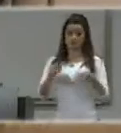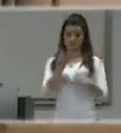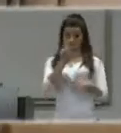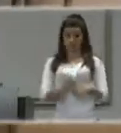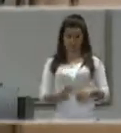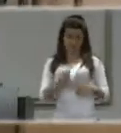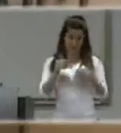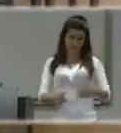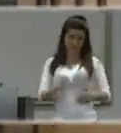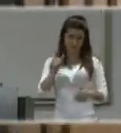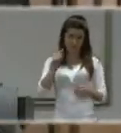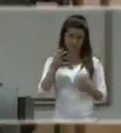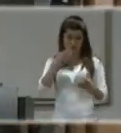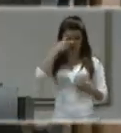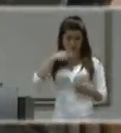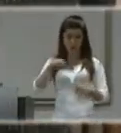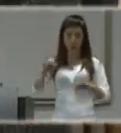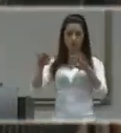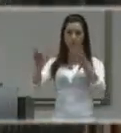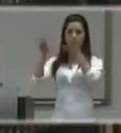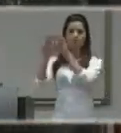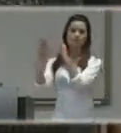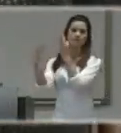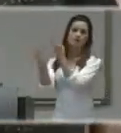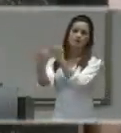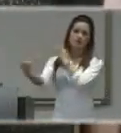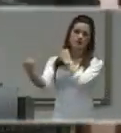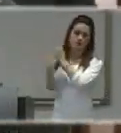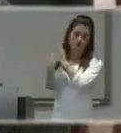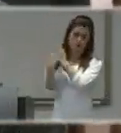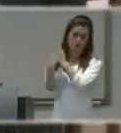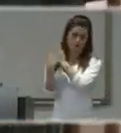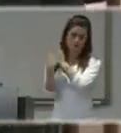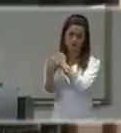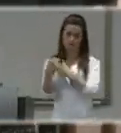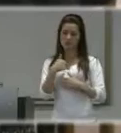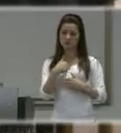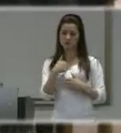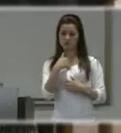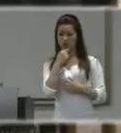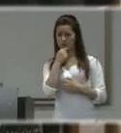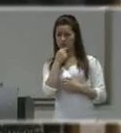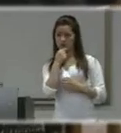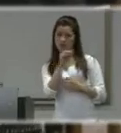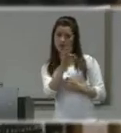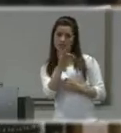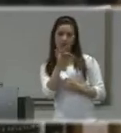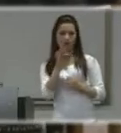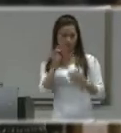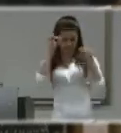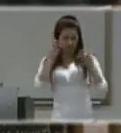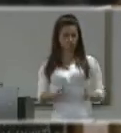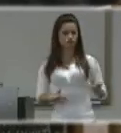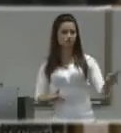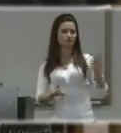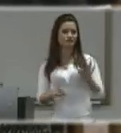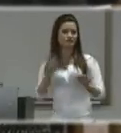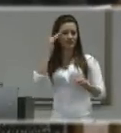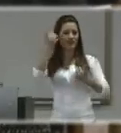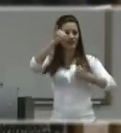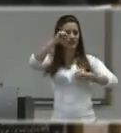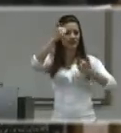social, diría yo, en cuanto a que ella pueda elegir con criterio. O sea, que ella misma, que ahí los criterios se leen